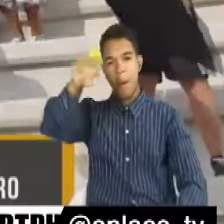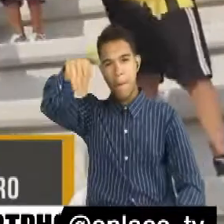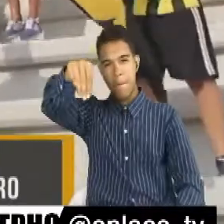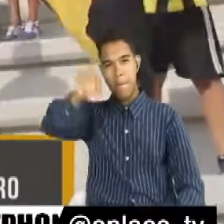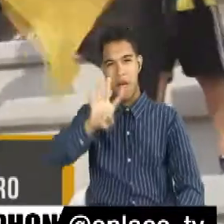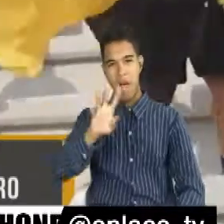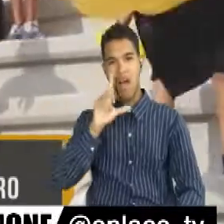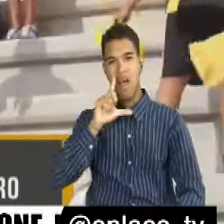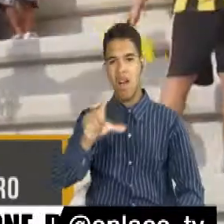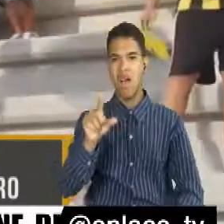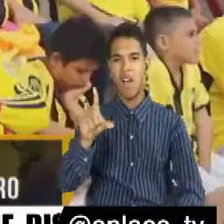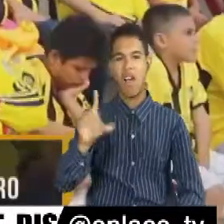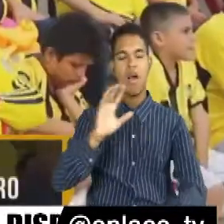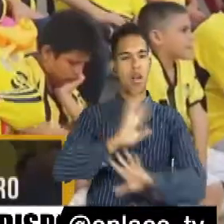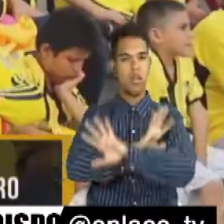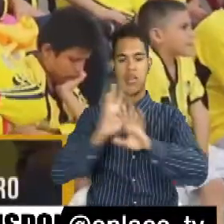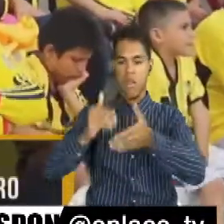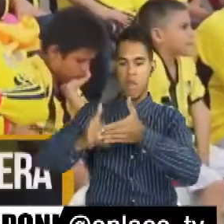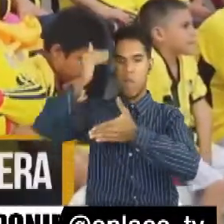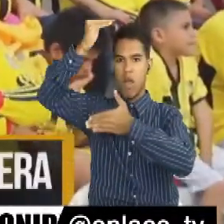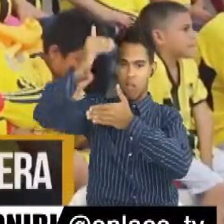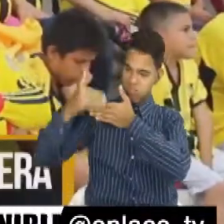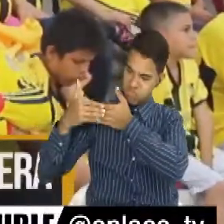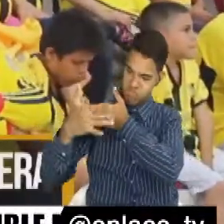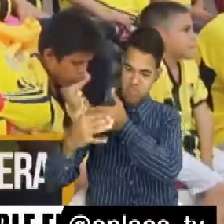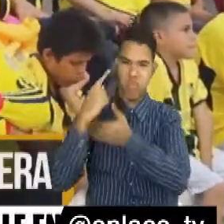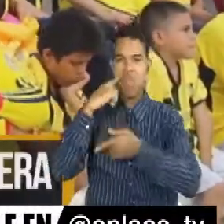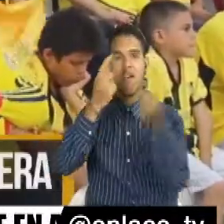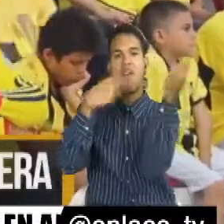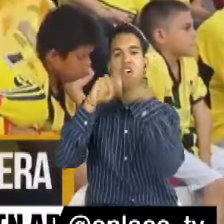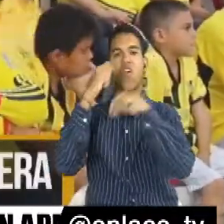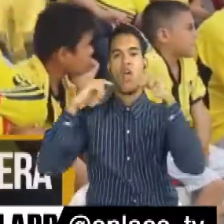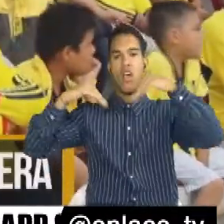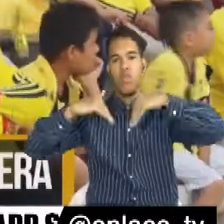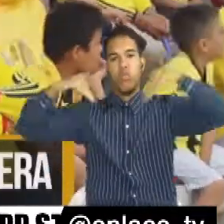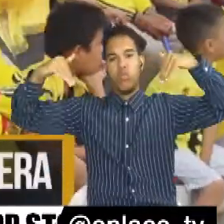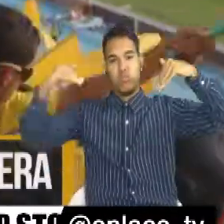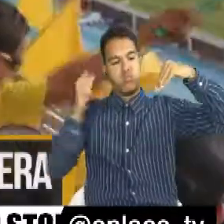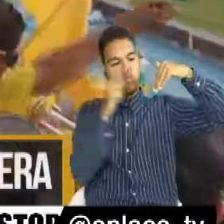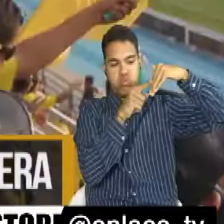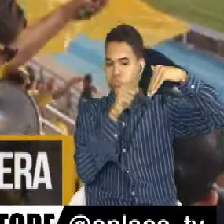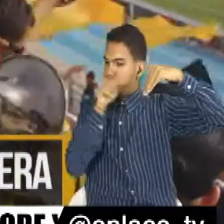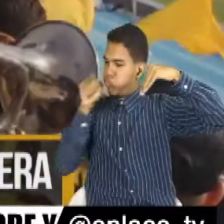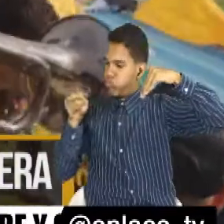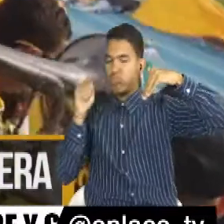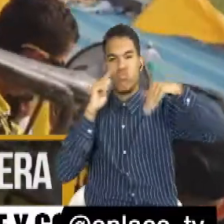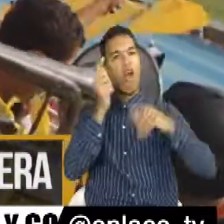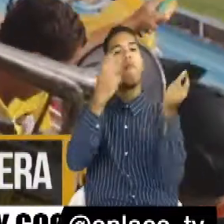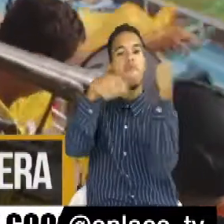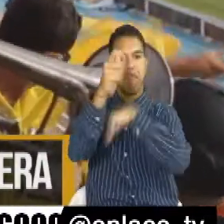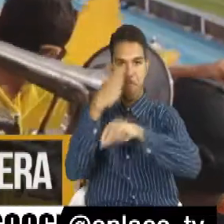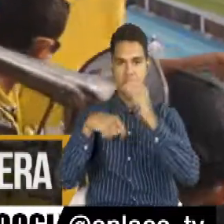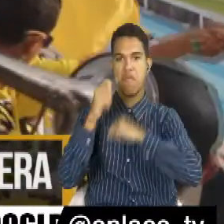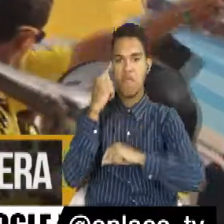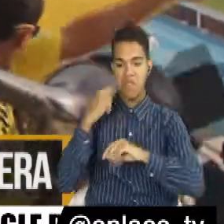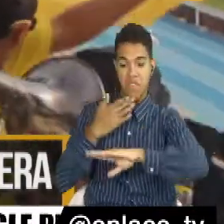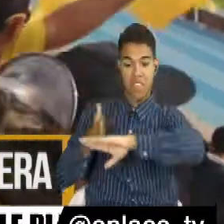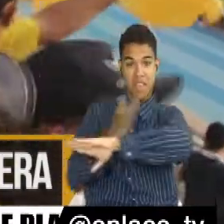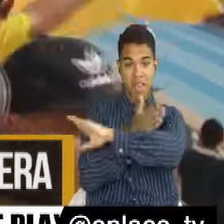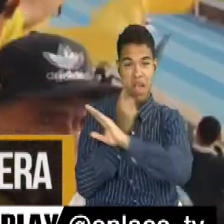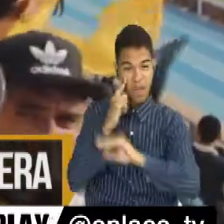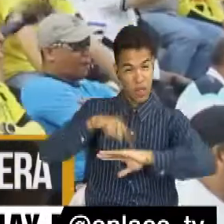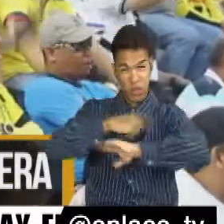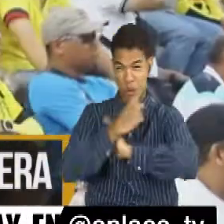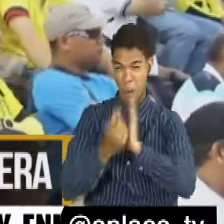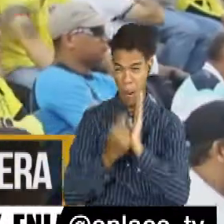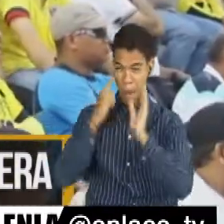Alianza Petrolera pone en venta sus abonos tanto para Tribuna Occidental como Oriental a precios asequibles a todos sus aficionados, según han manifestado los